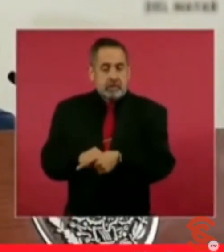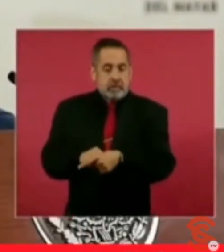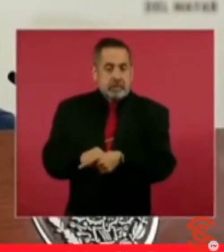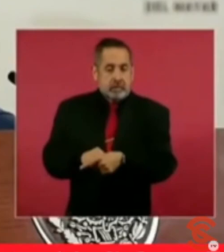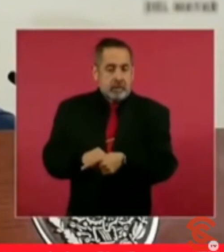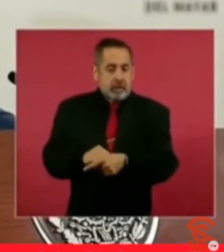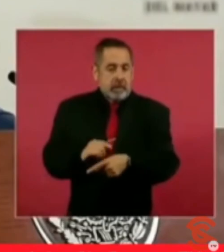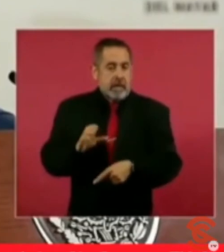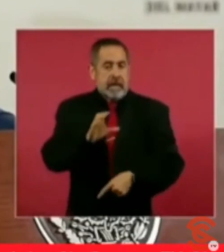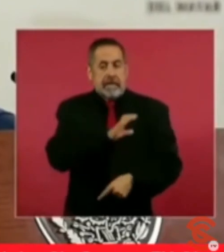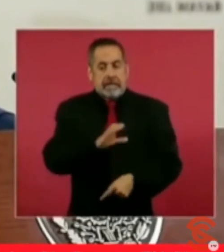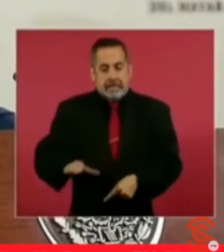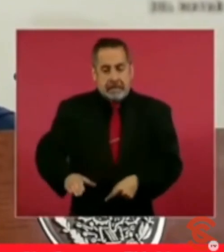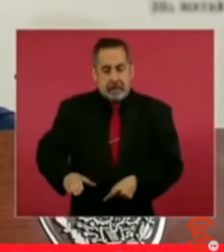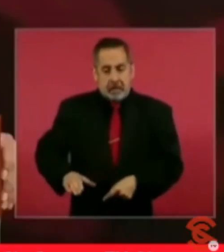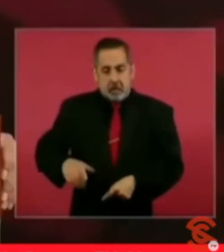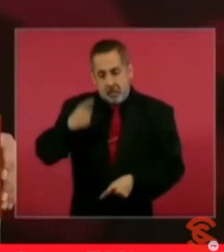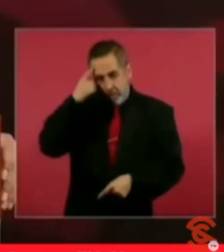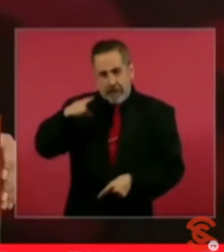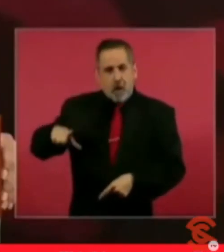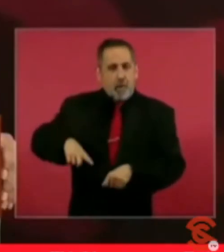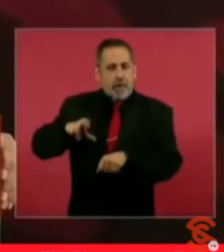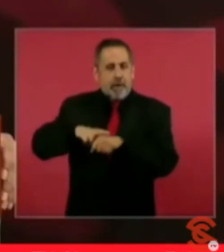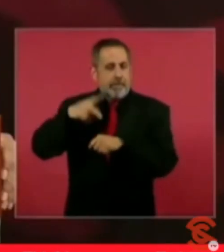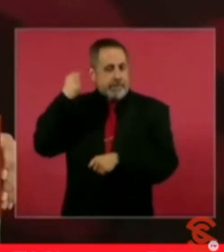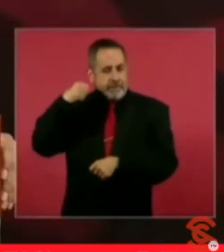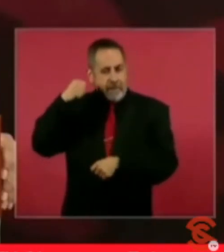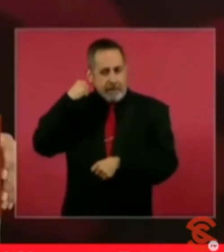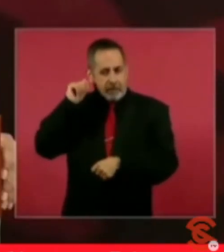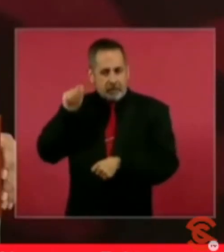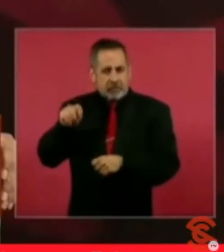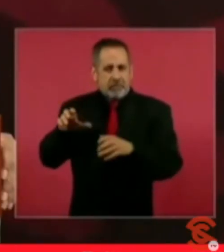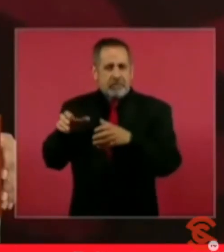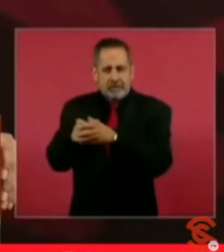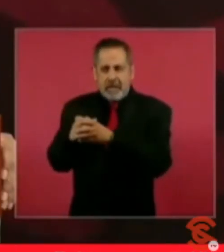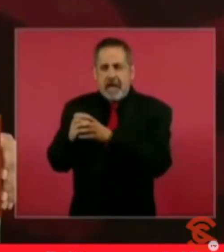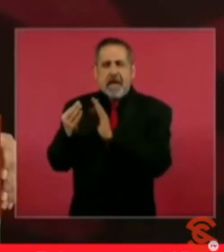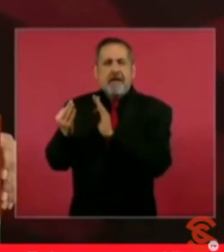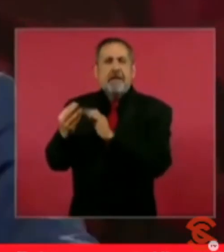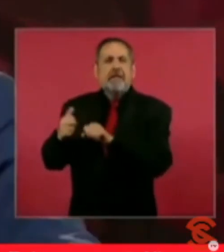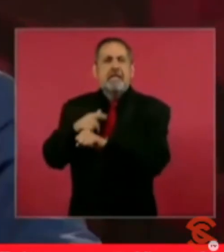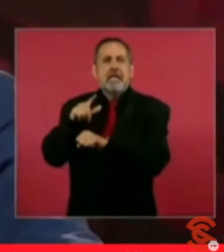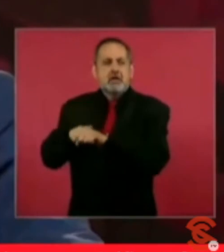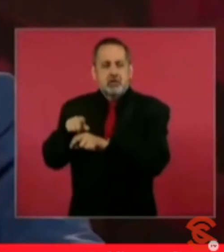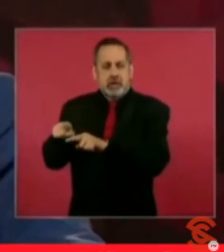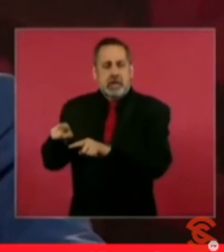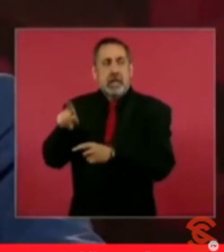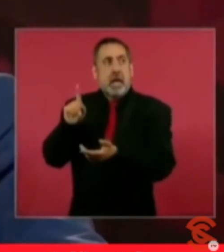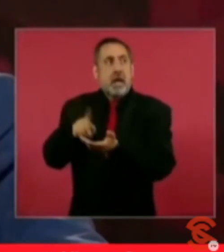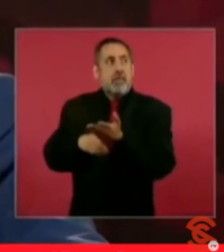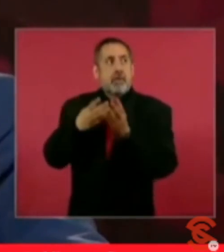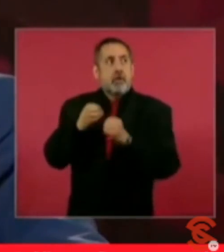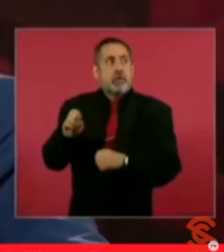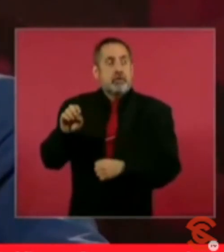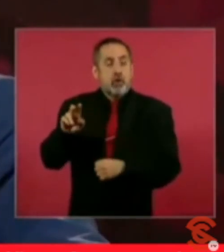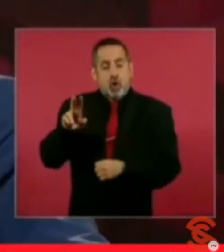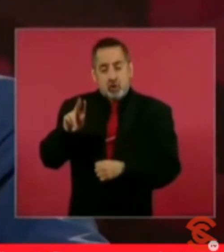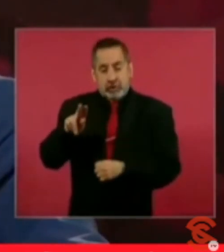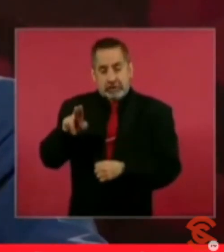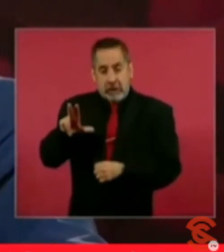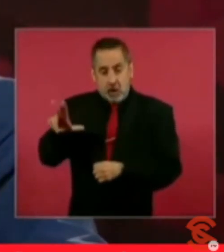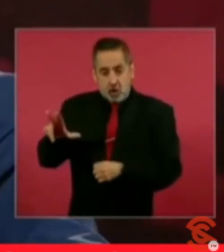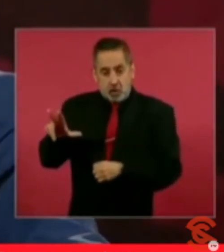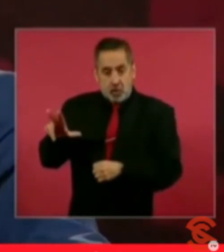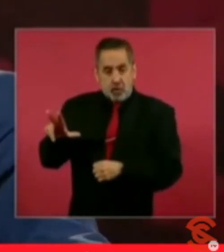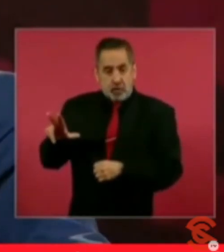candidato a la gobernatura de Tabasco por el Frente Democrático Nacional en 1988,